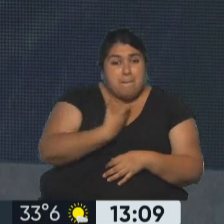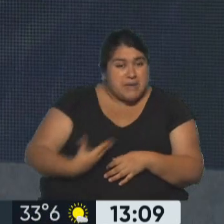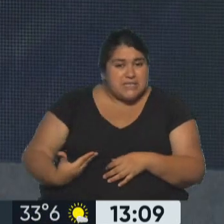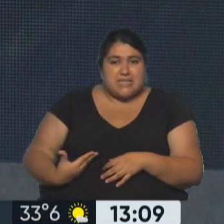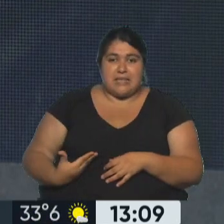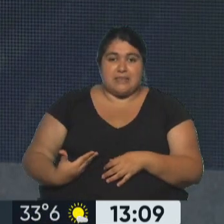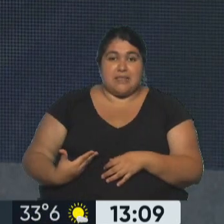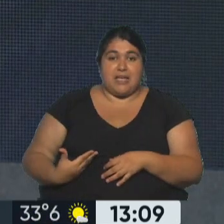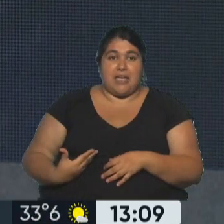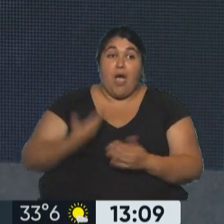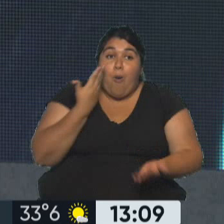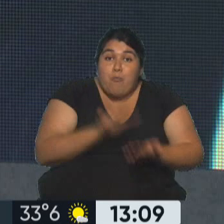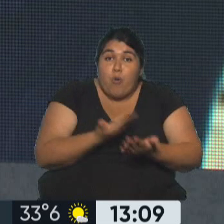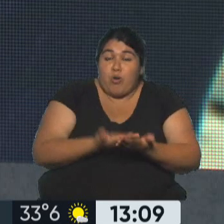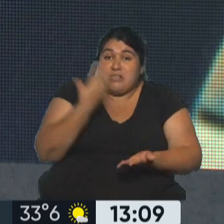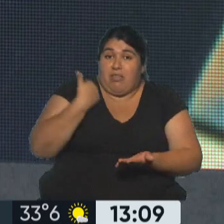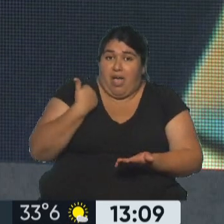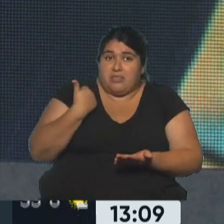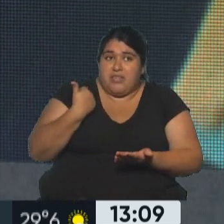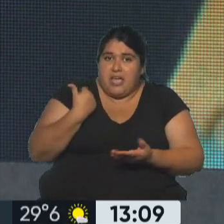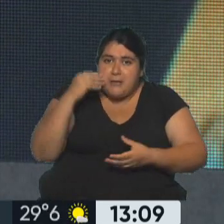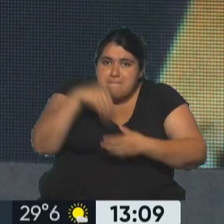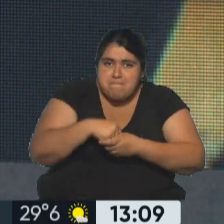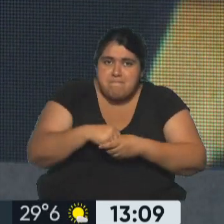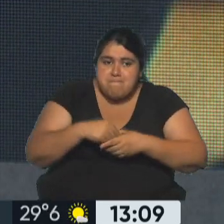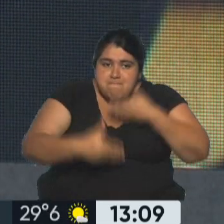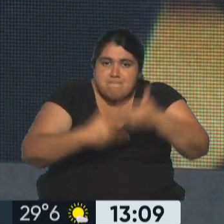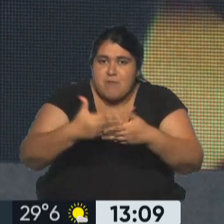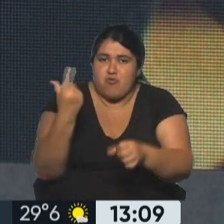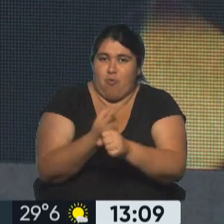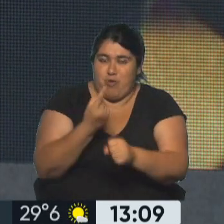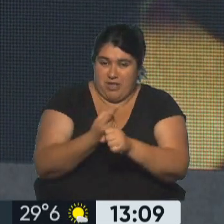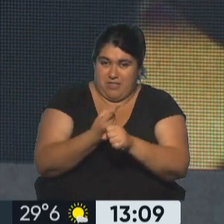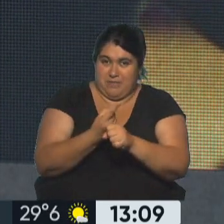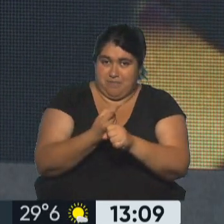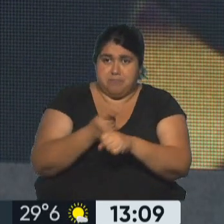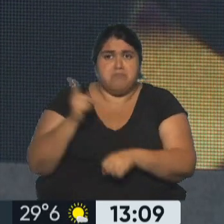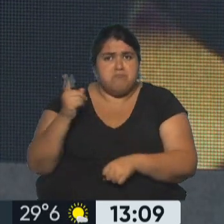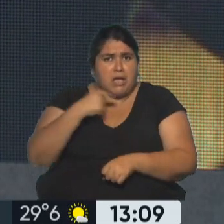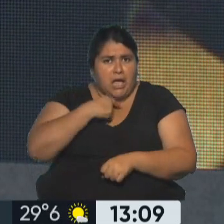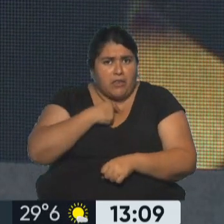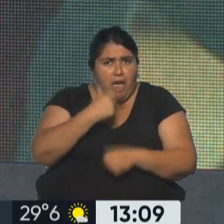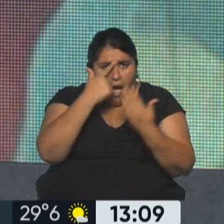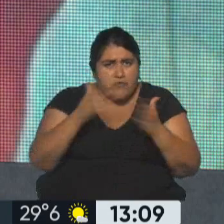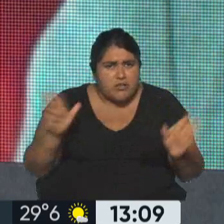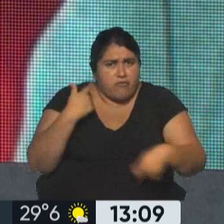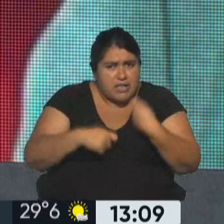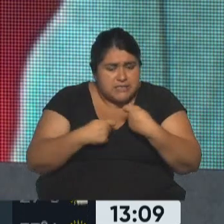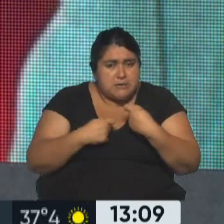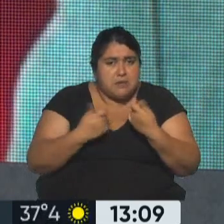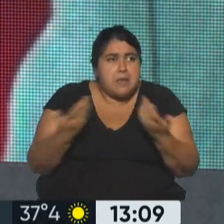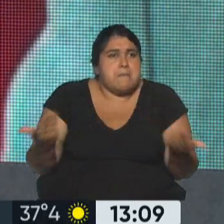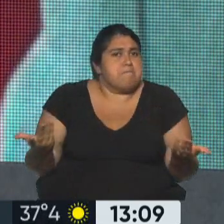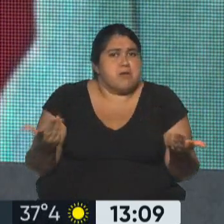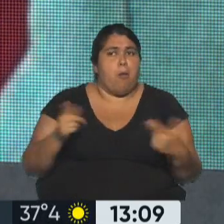poner en marcha su gestión. Más allá de los logros que se han podido mencionar allí y la voluntad que pueda tener Boric, la realidad es que no cuenta hoy con la